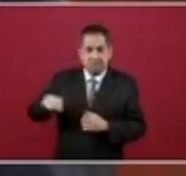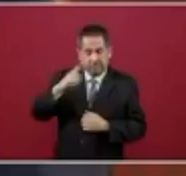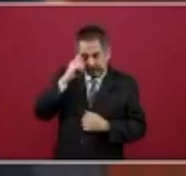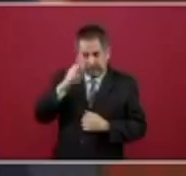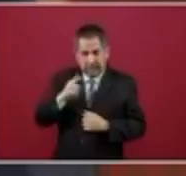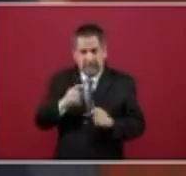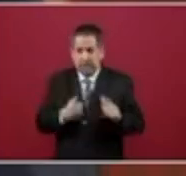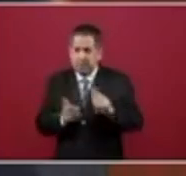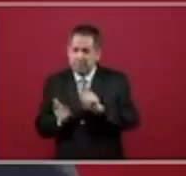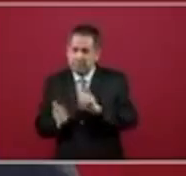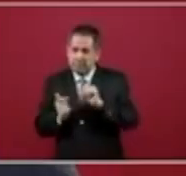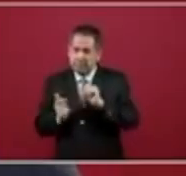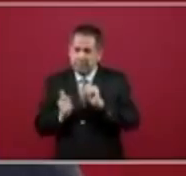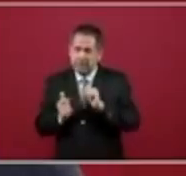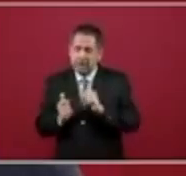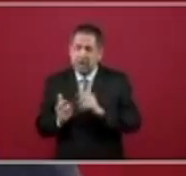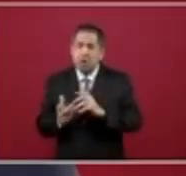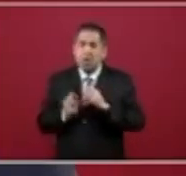pública